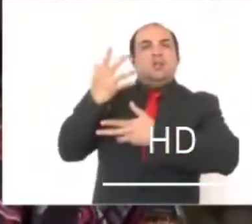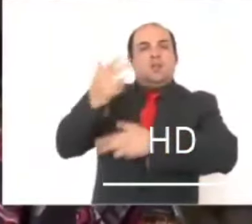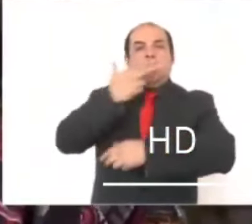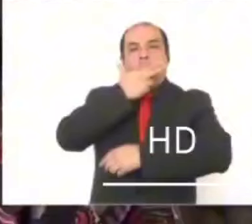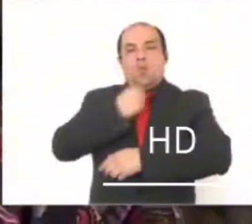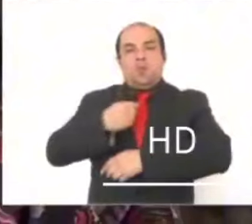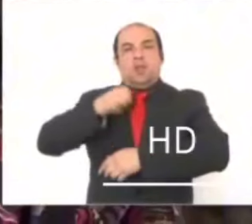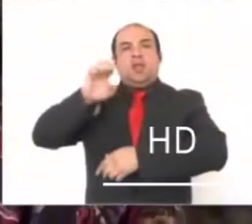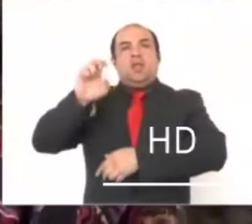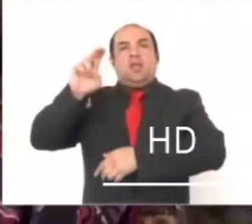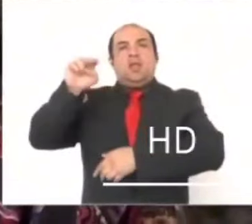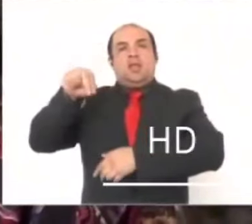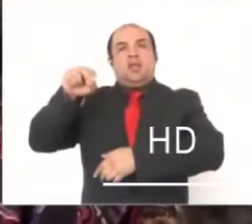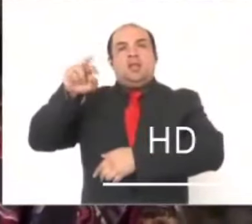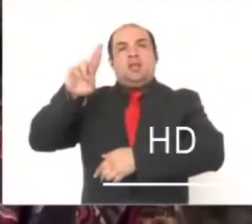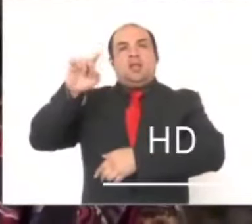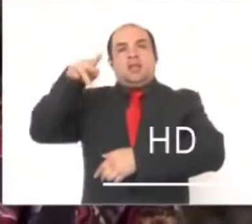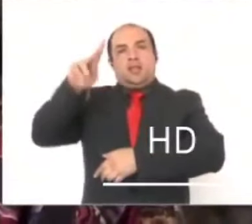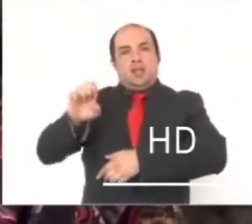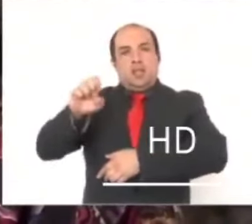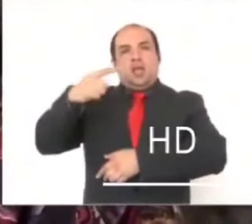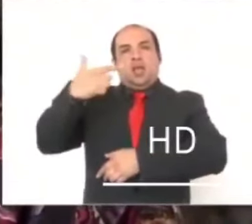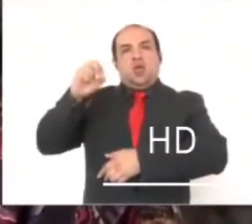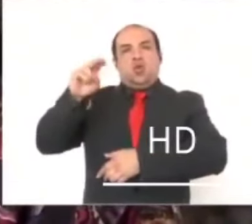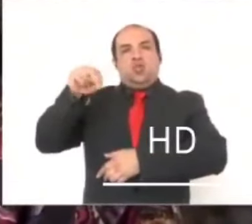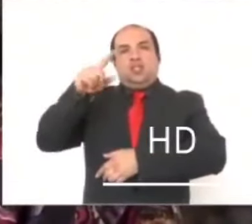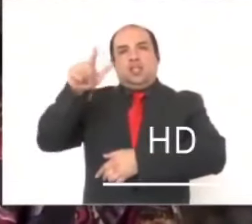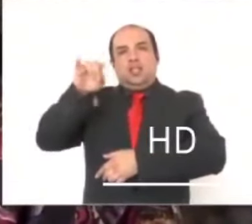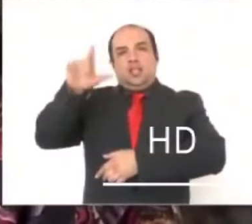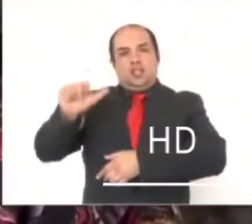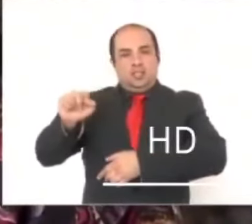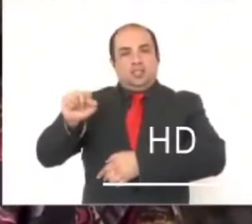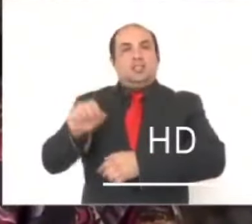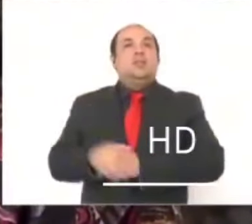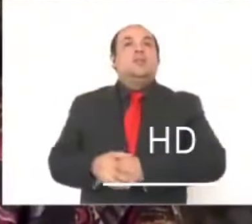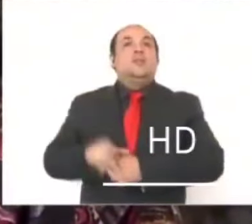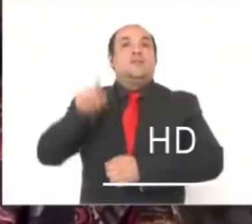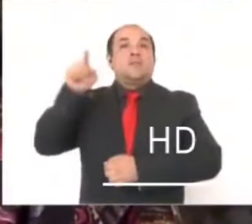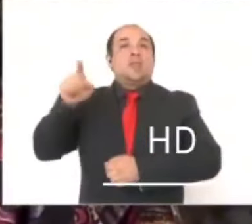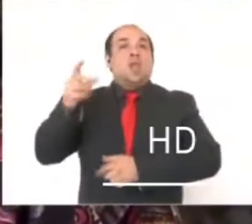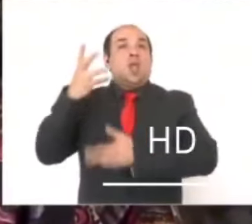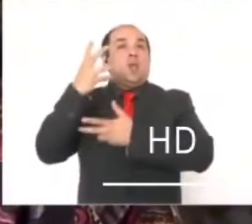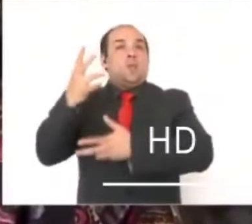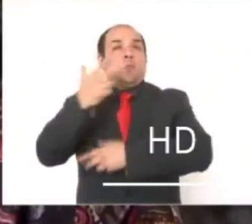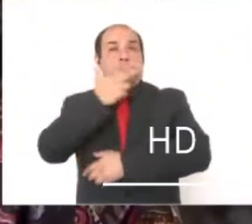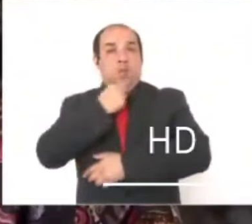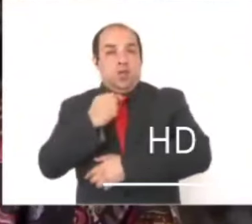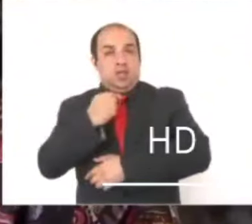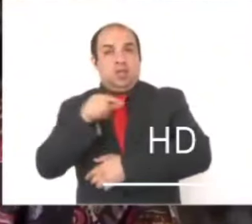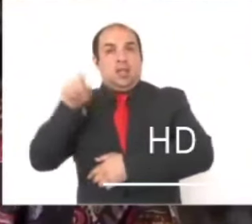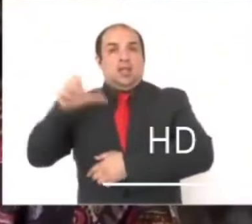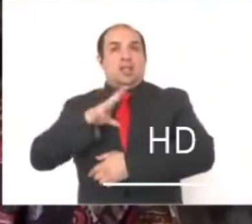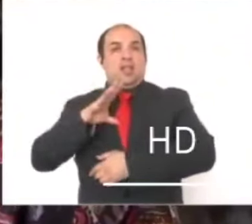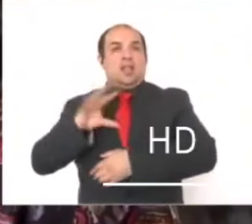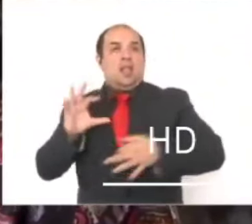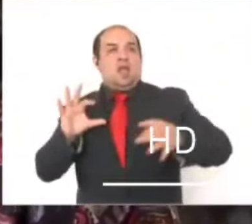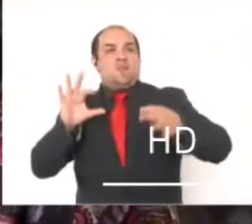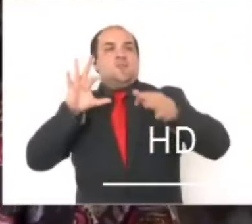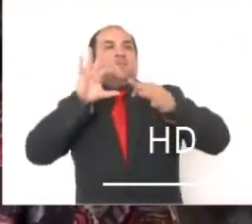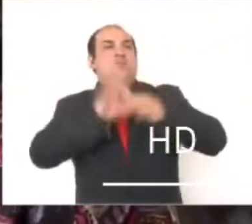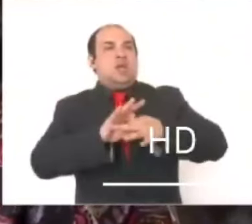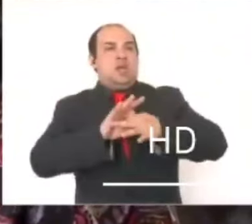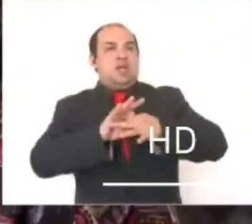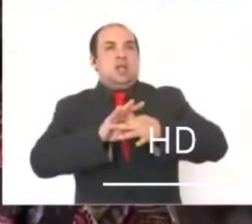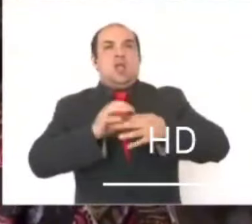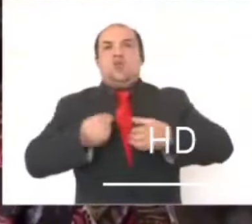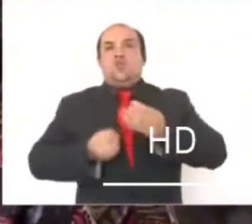Martínez. Ese poeta que, por cierto, fue un puente con nuevas expresiones